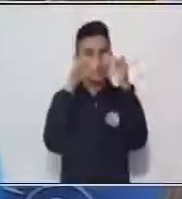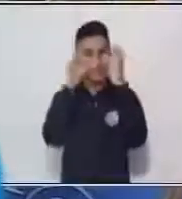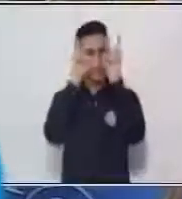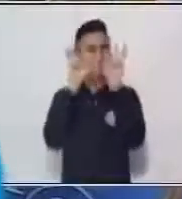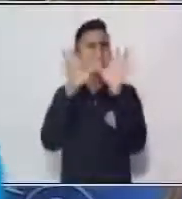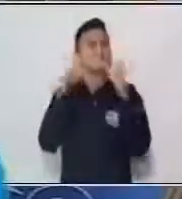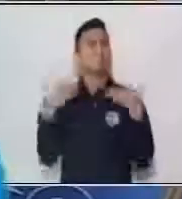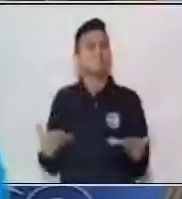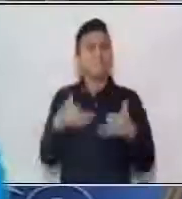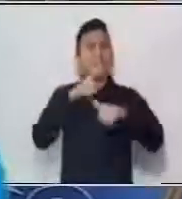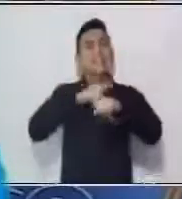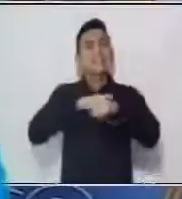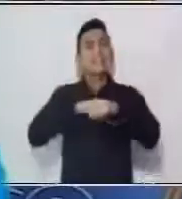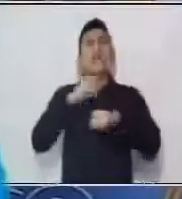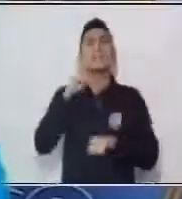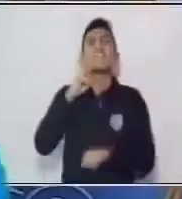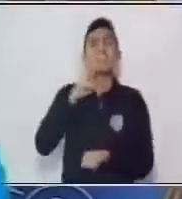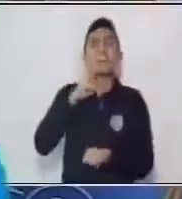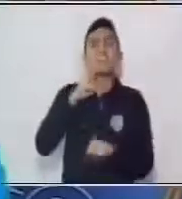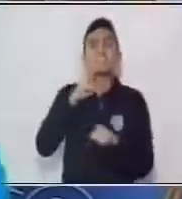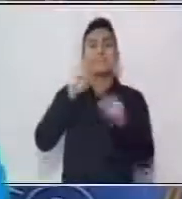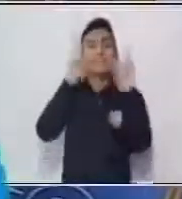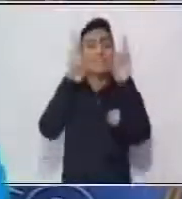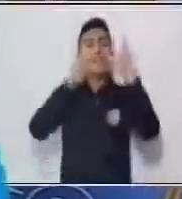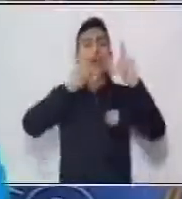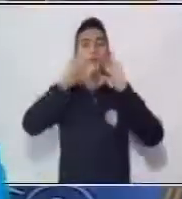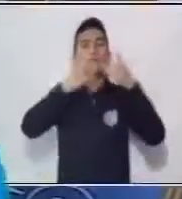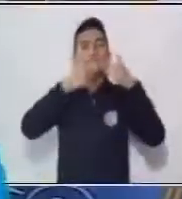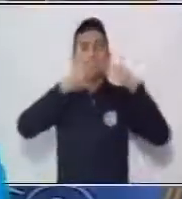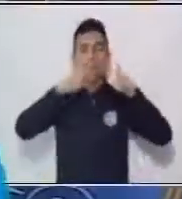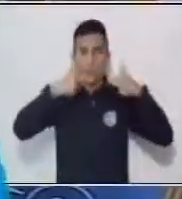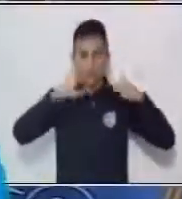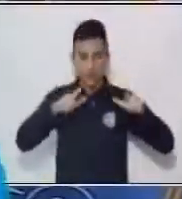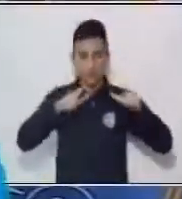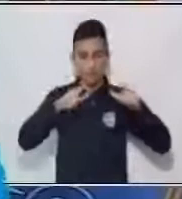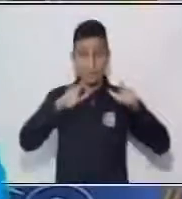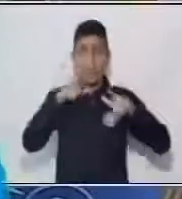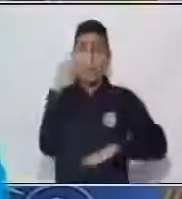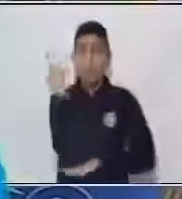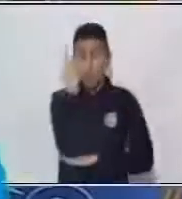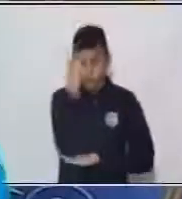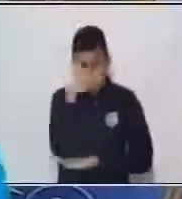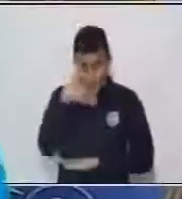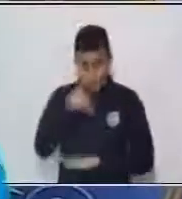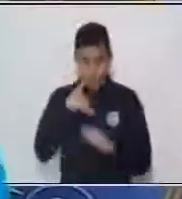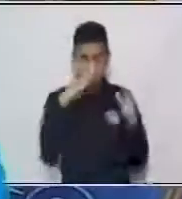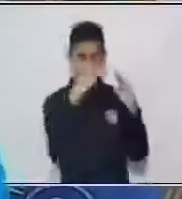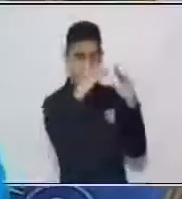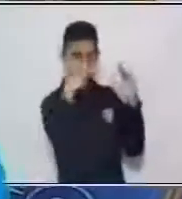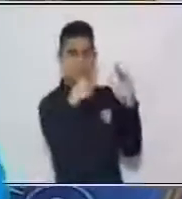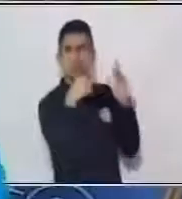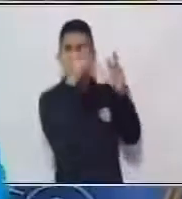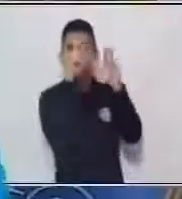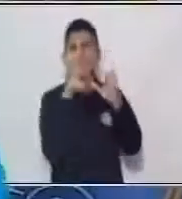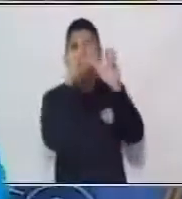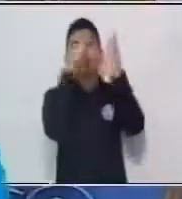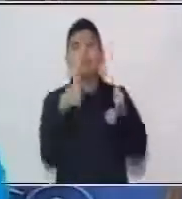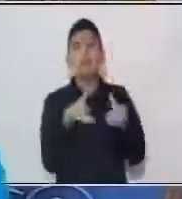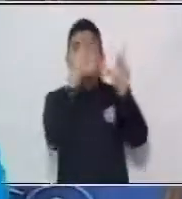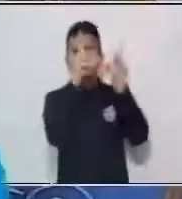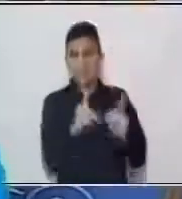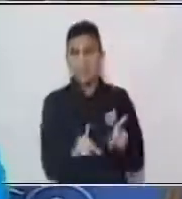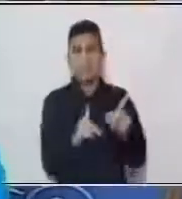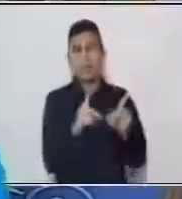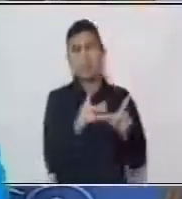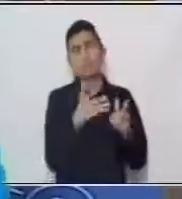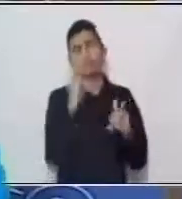tema de tiempos verbales del área de comunicación y lenguaje. Muy importante que si en casa hay alguna persona con discapacidad, este